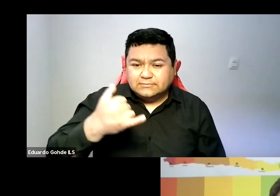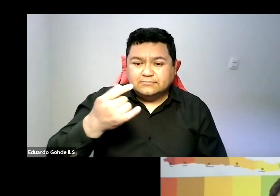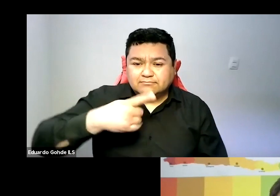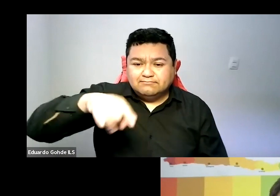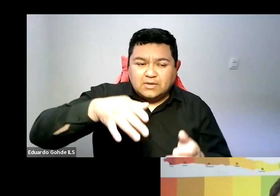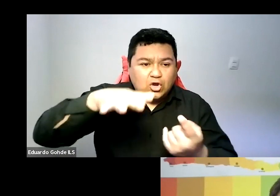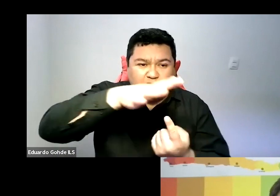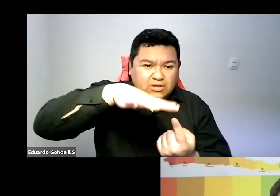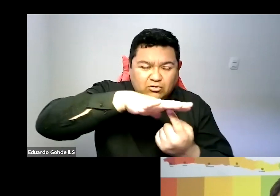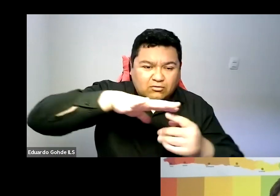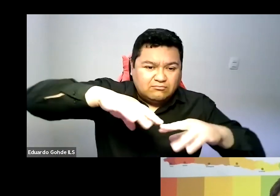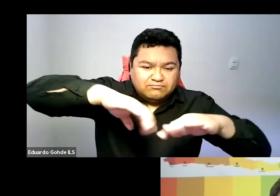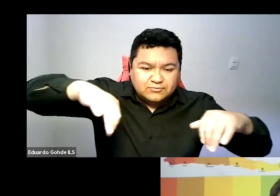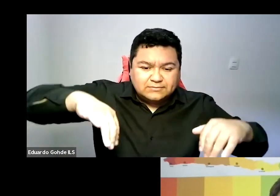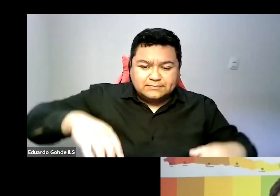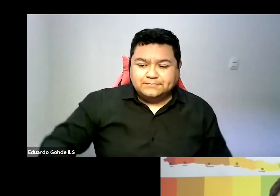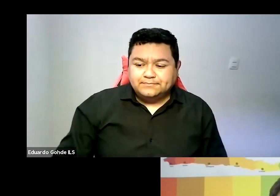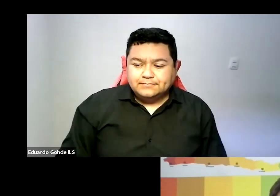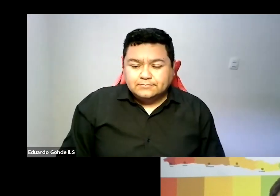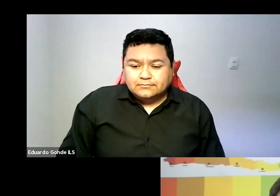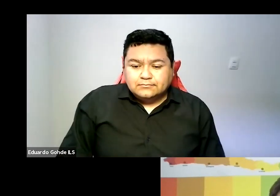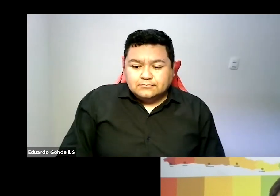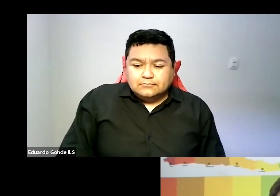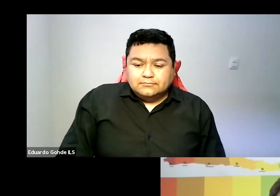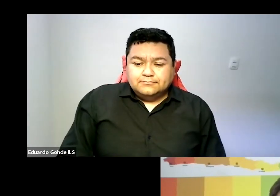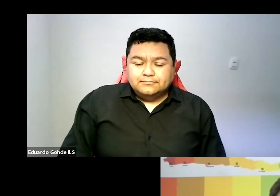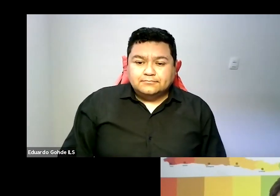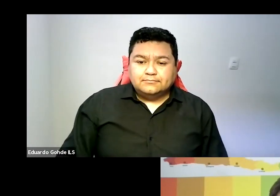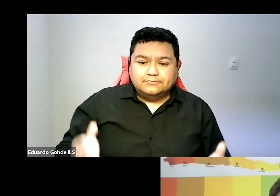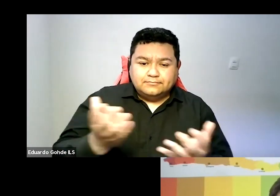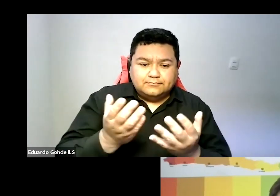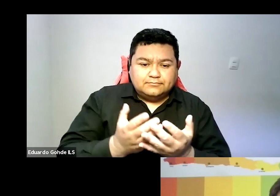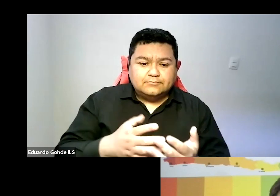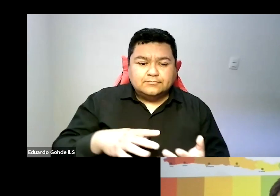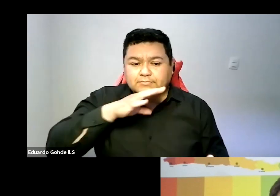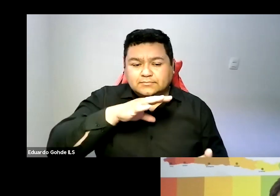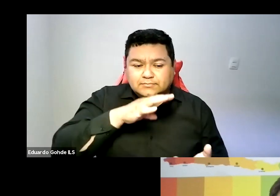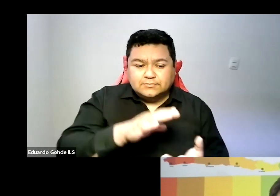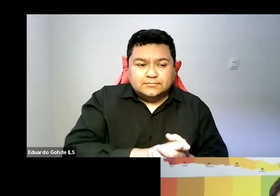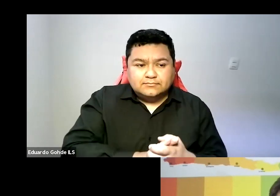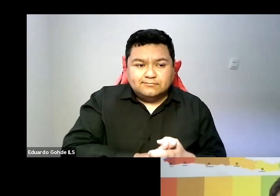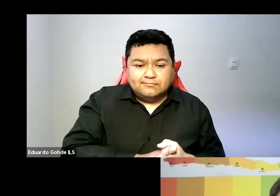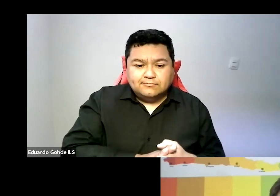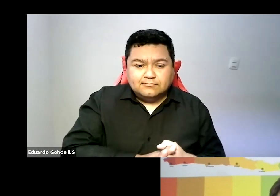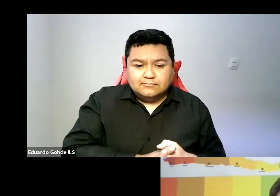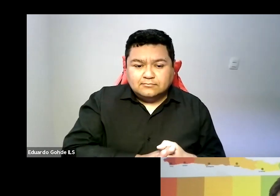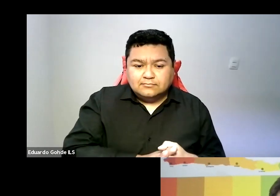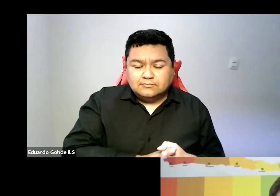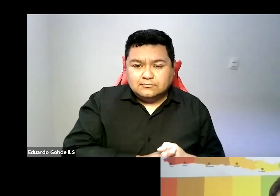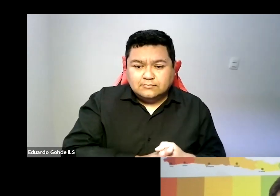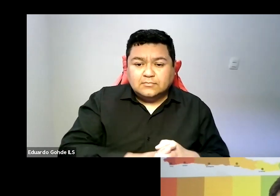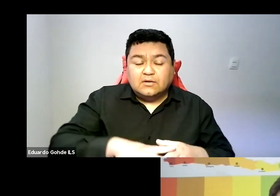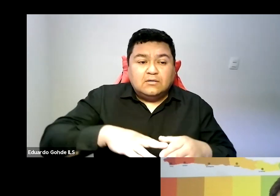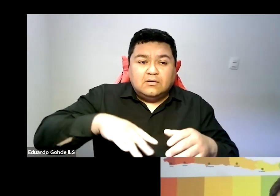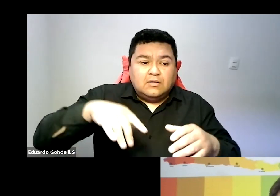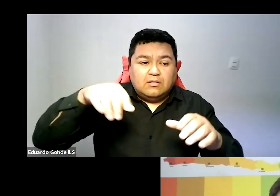Yo no partiría de la negación de la cientificidad como arma para llegar a la ciencia. Sí lo